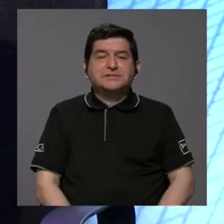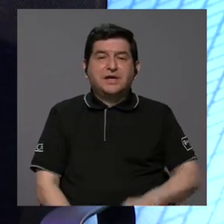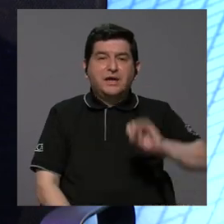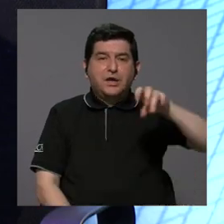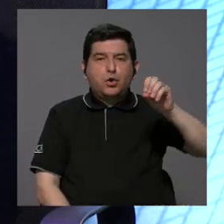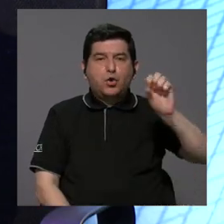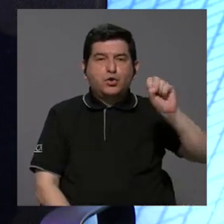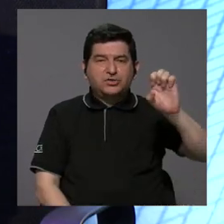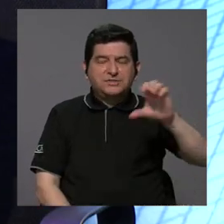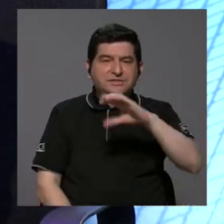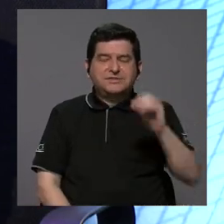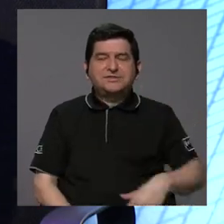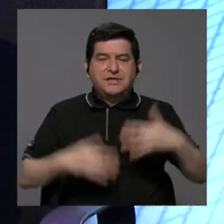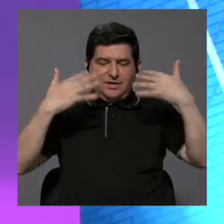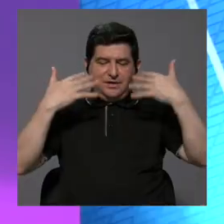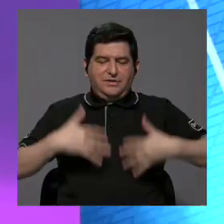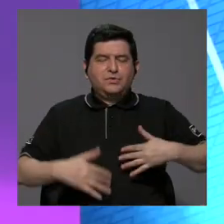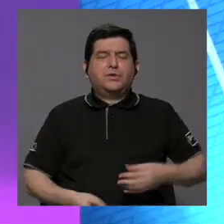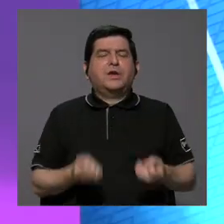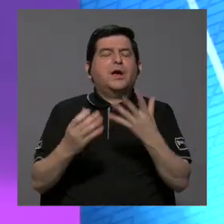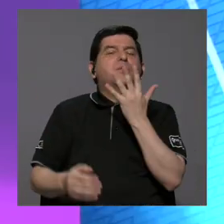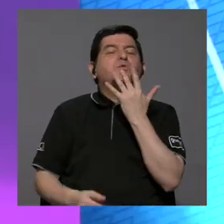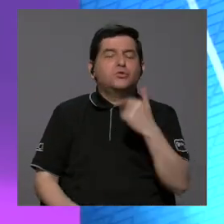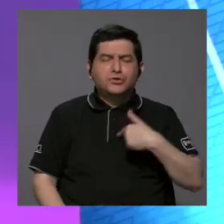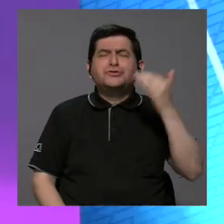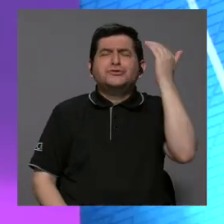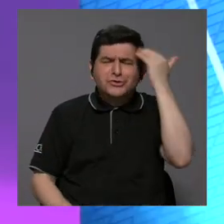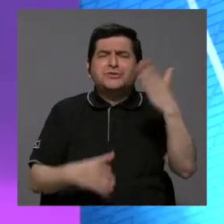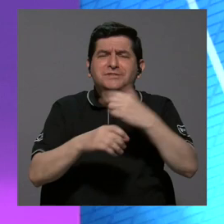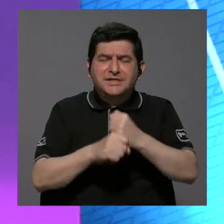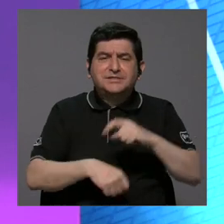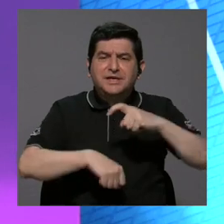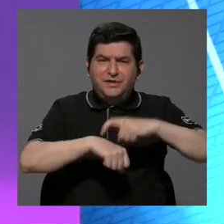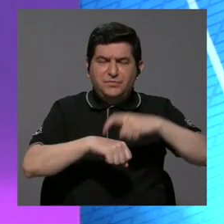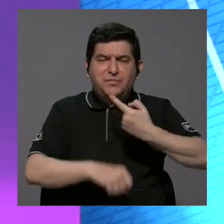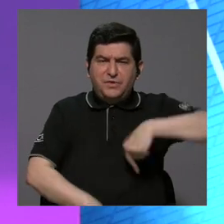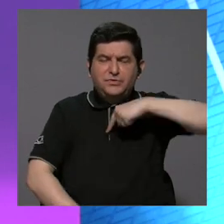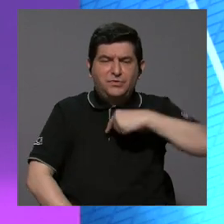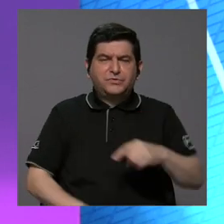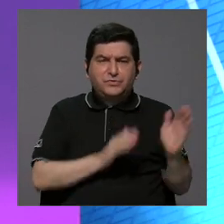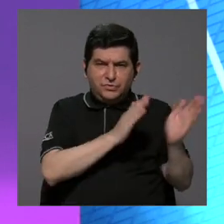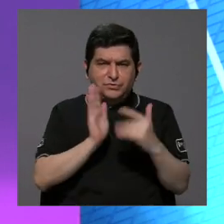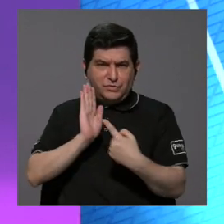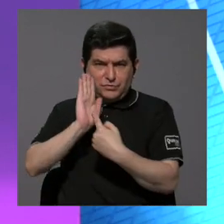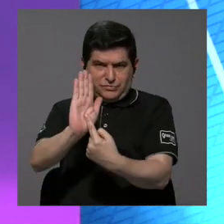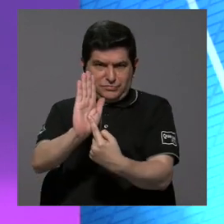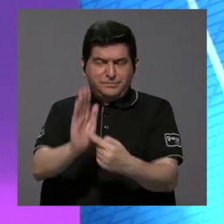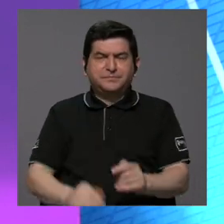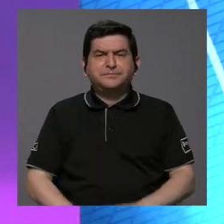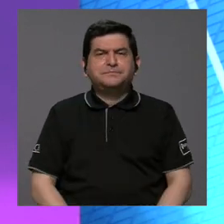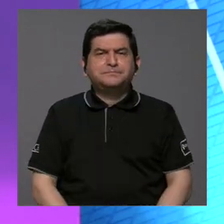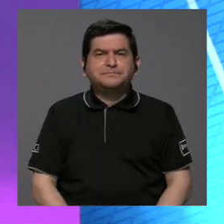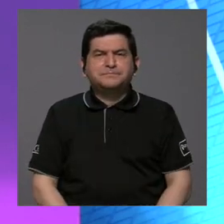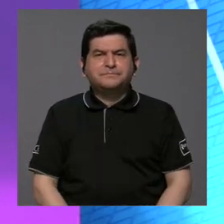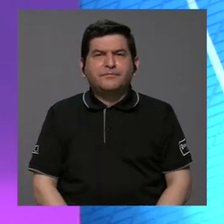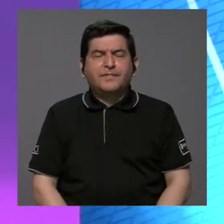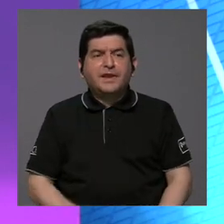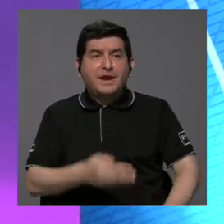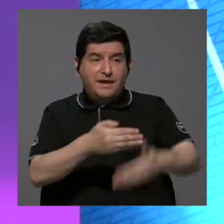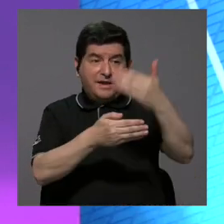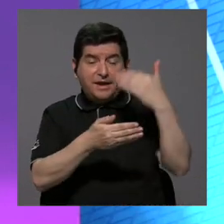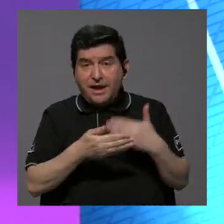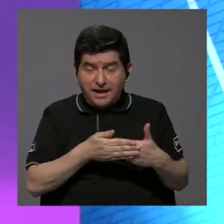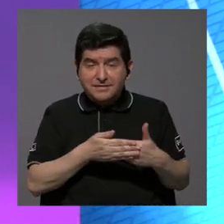multicolor también José la túnica multicolor sé que la hicieron porque en algún momento hicimos un montaje cuando pues en mi